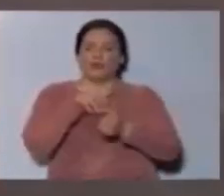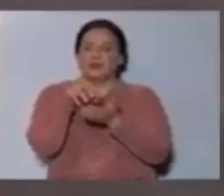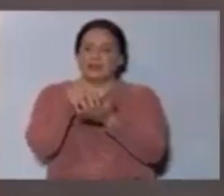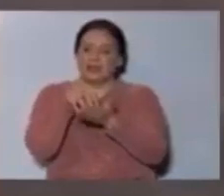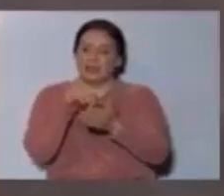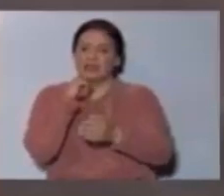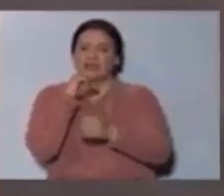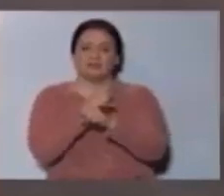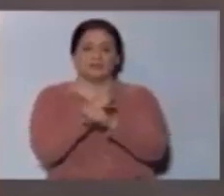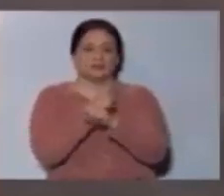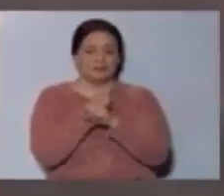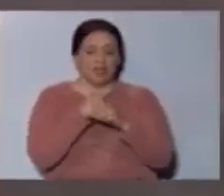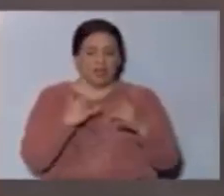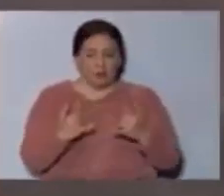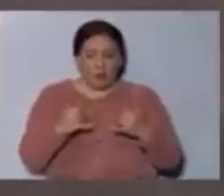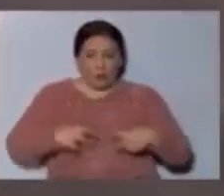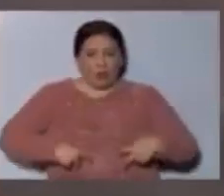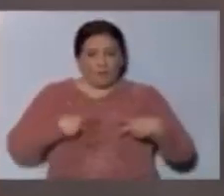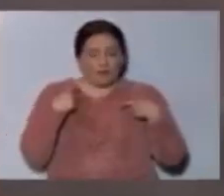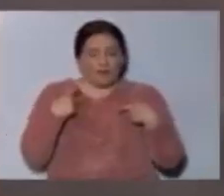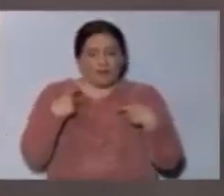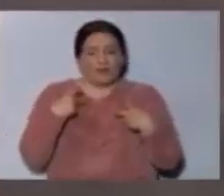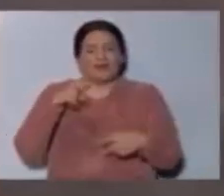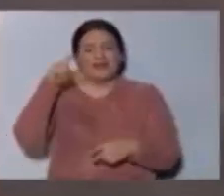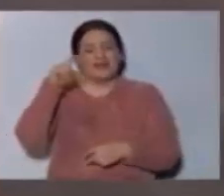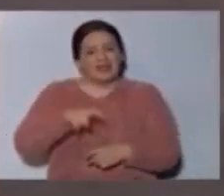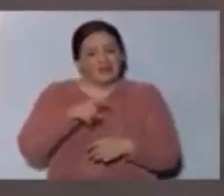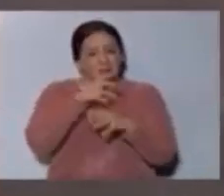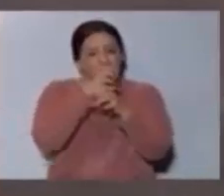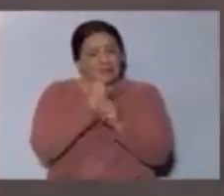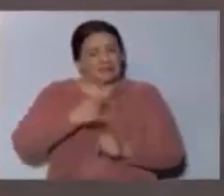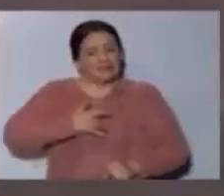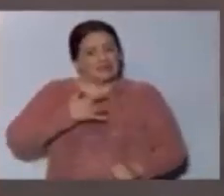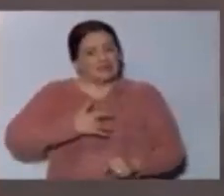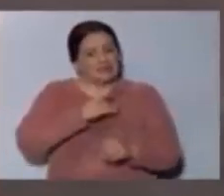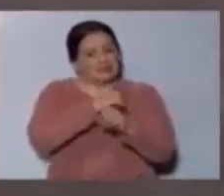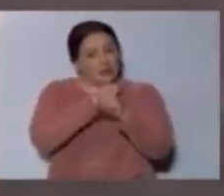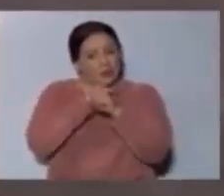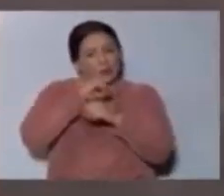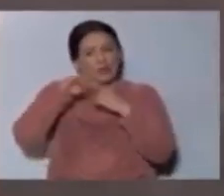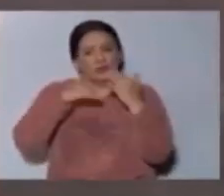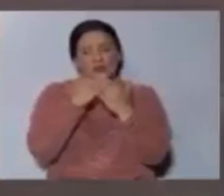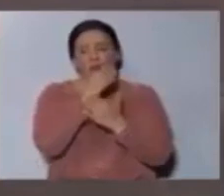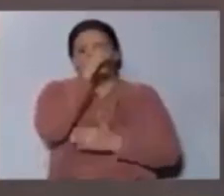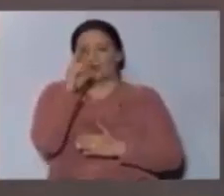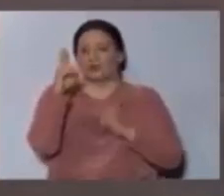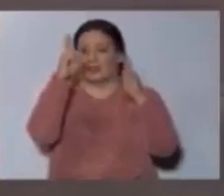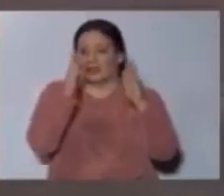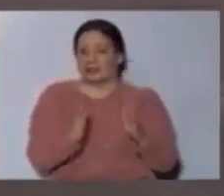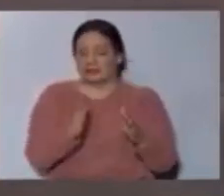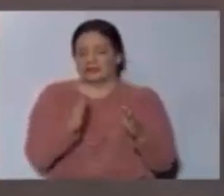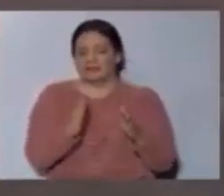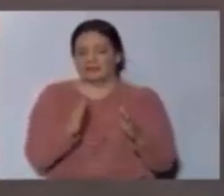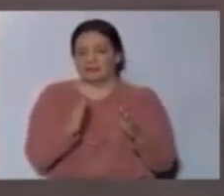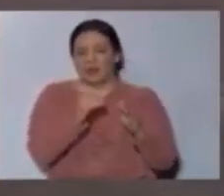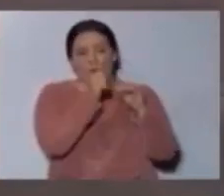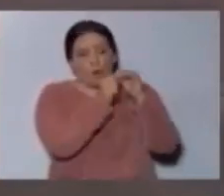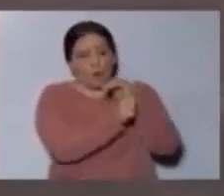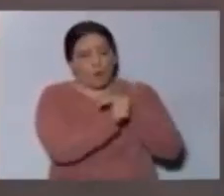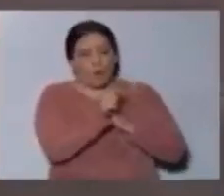los que vivimos. Debemos de hacer sentir seguros a todos los costarricenses. Ocultar